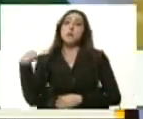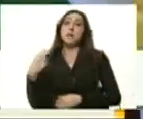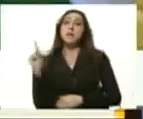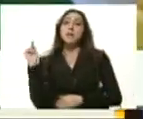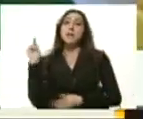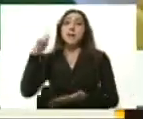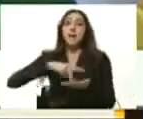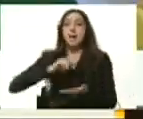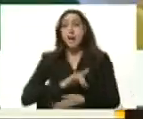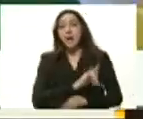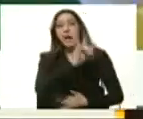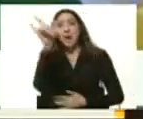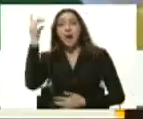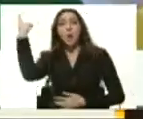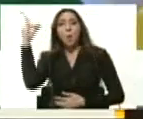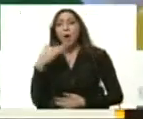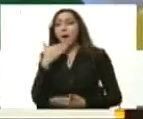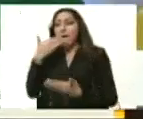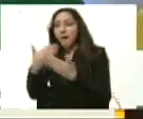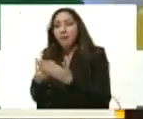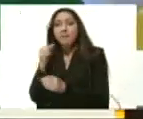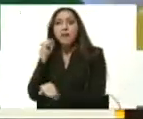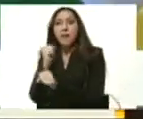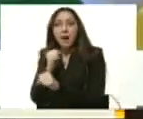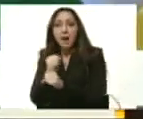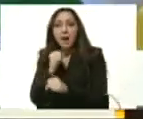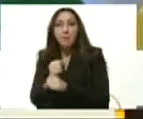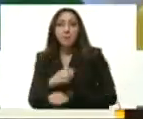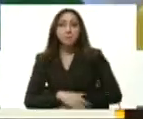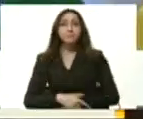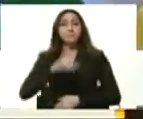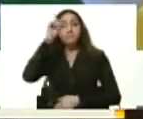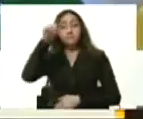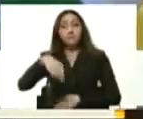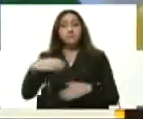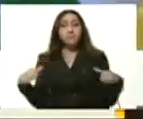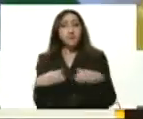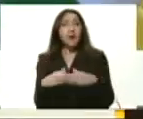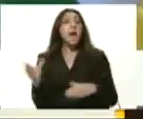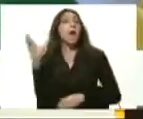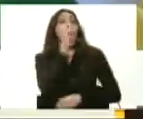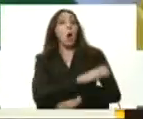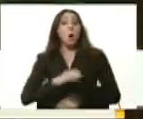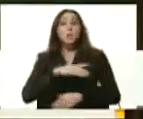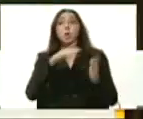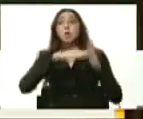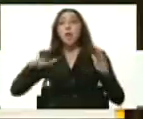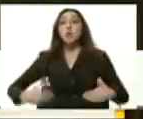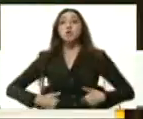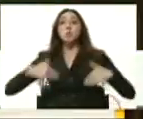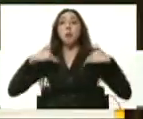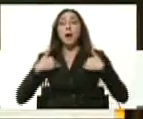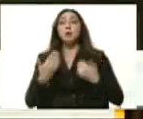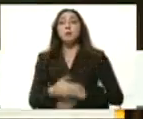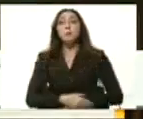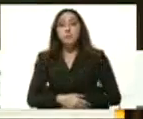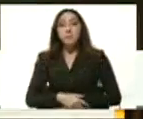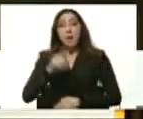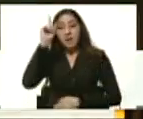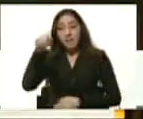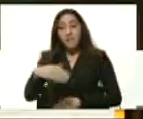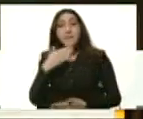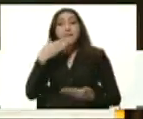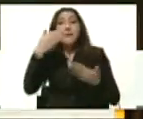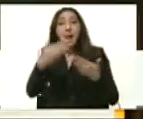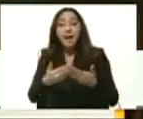Bolivia a tiempo de agradecerles su trabajo. A la delegación de la Comisión Interamericana de Derechos Humanos. Saludar de manera